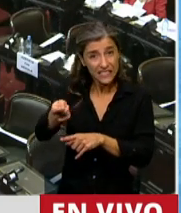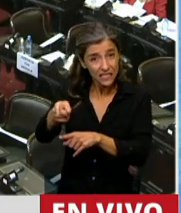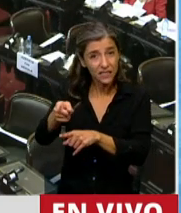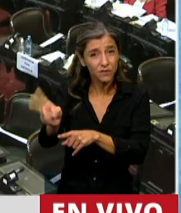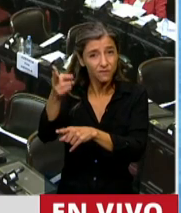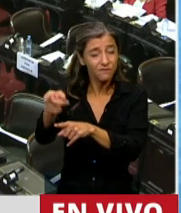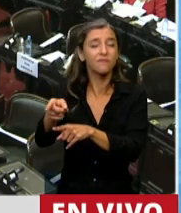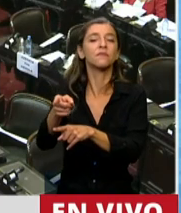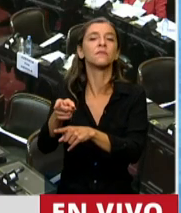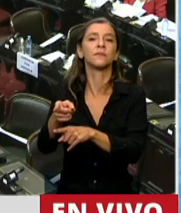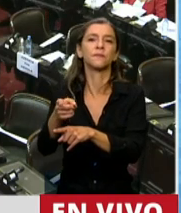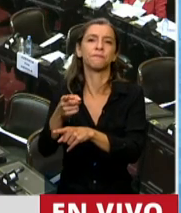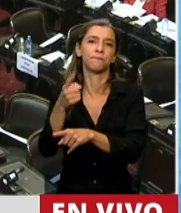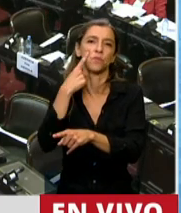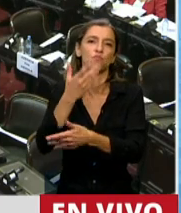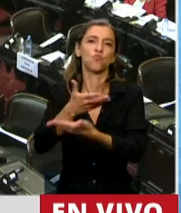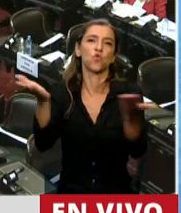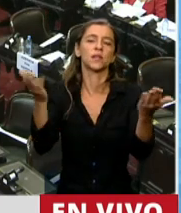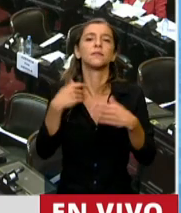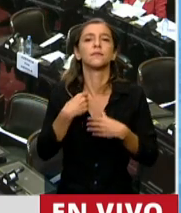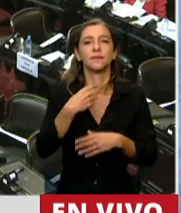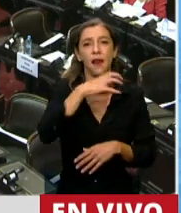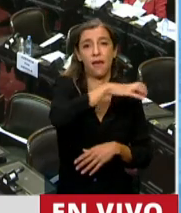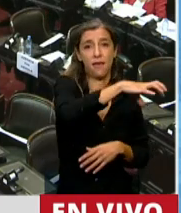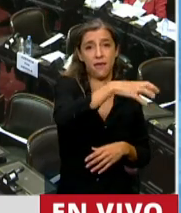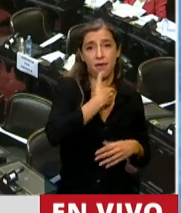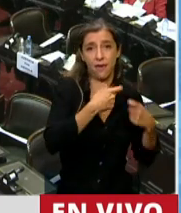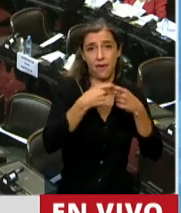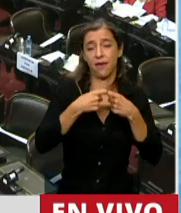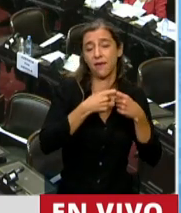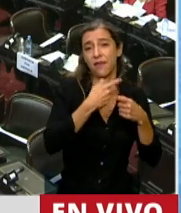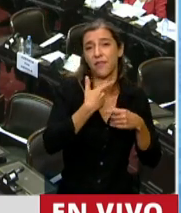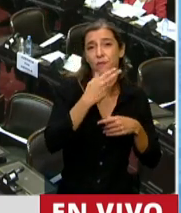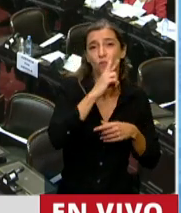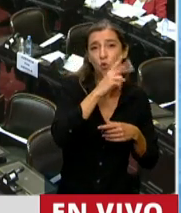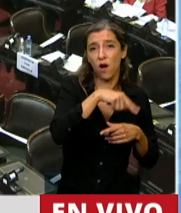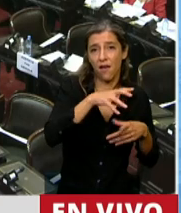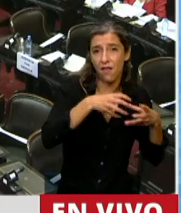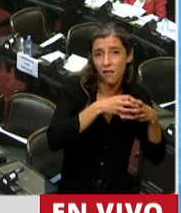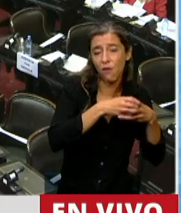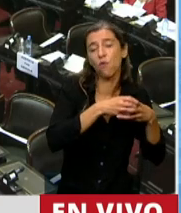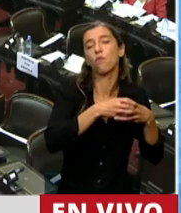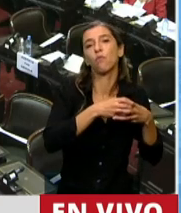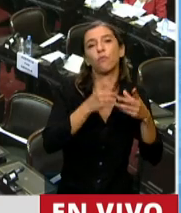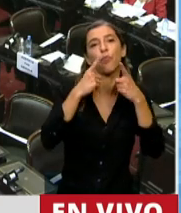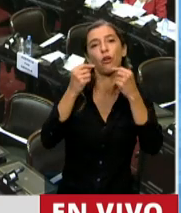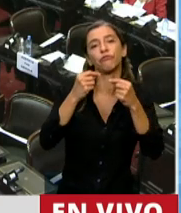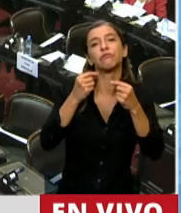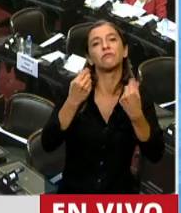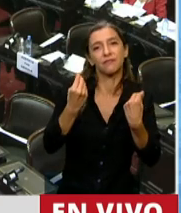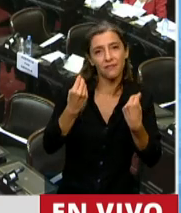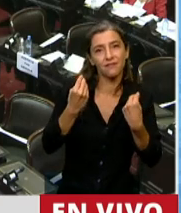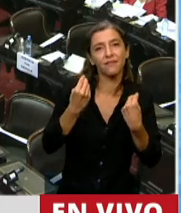mujeres plantean y denuncian hace tiempo, que el Estado es responsable. Porque el Estado